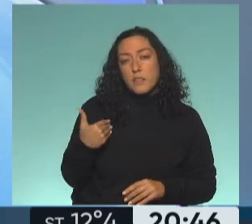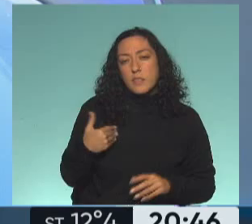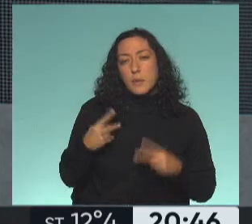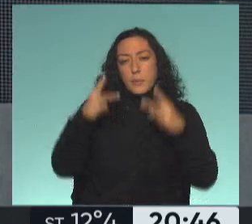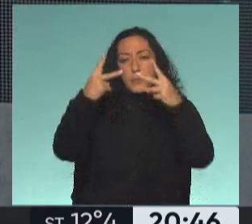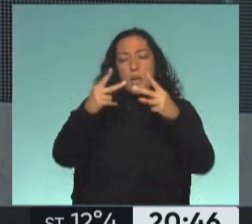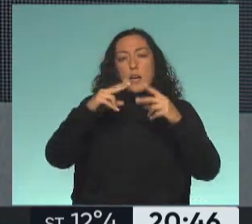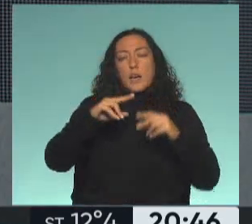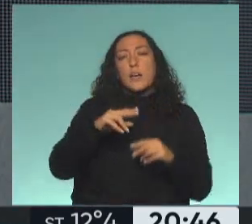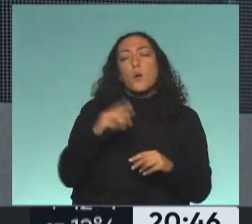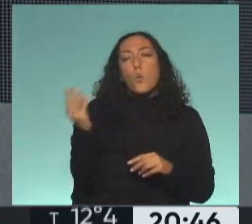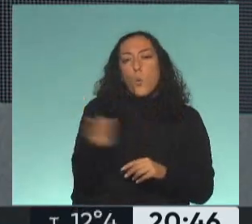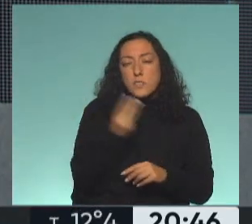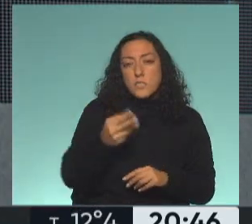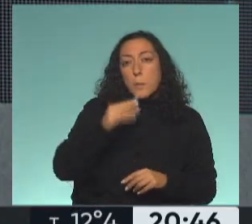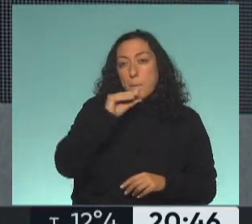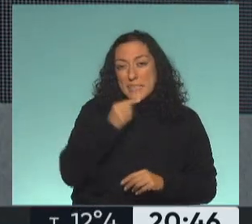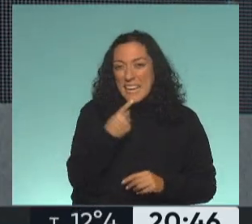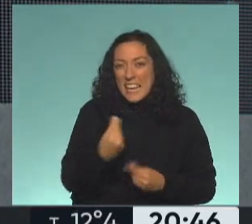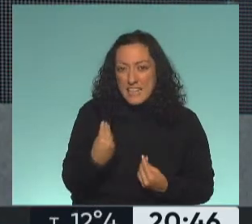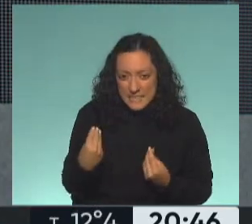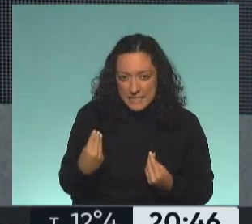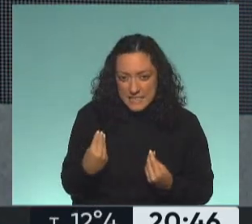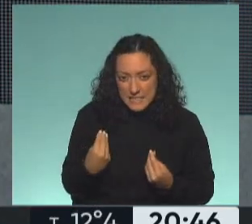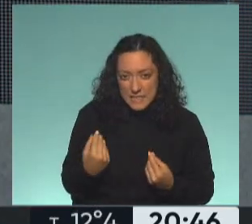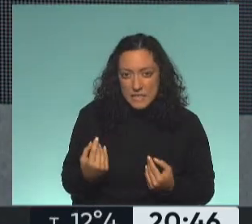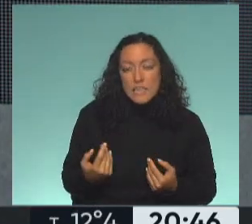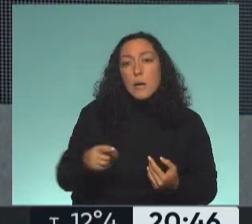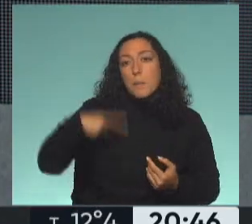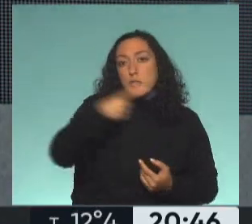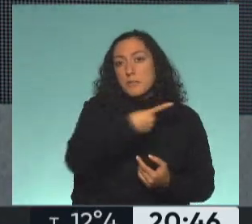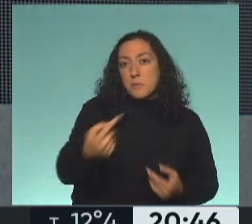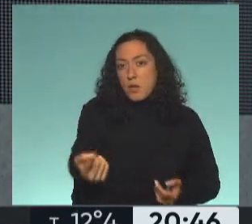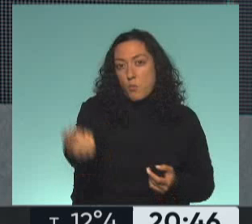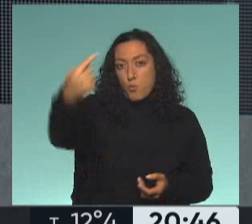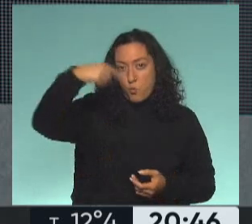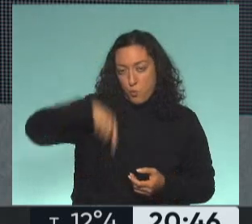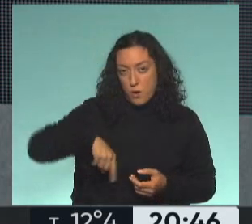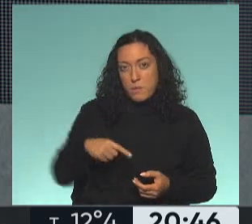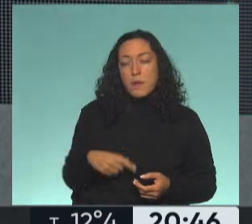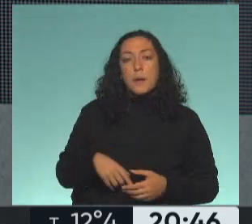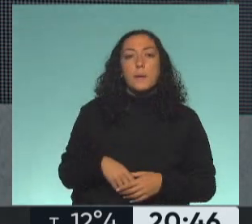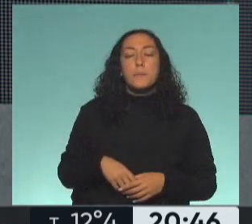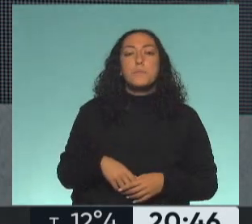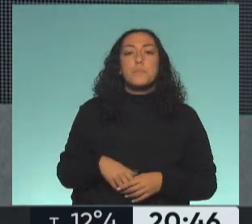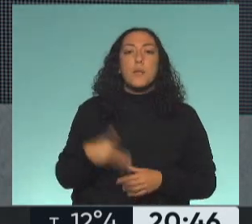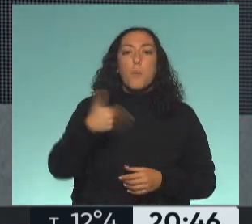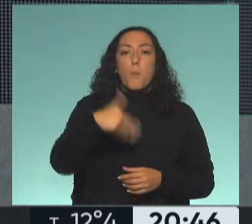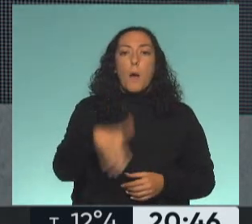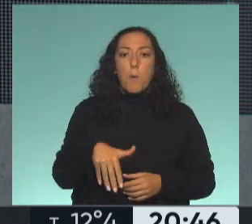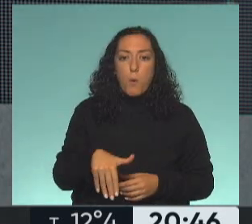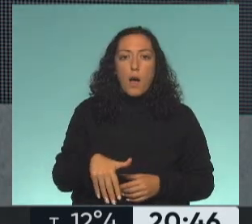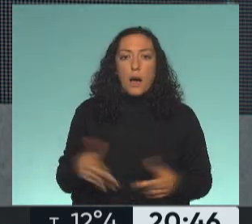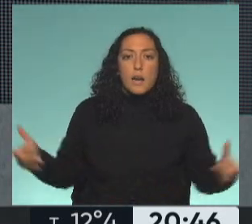o durante Washington, dijo que, bueno, a la vuelta y en esta semana que arrancará formalmente mañana, va a convocar